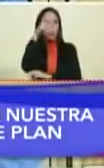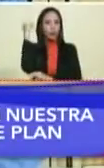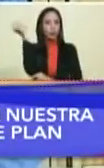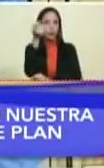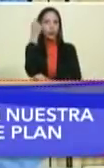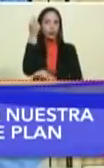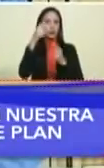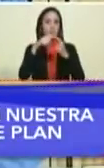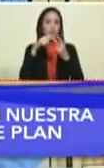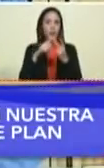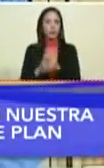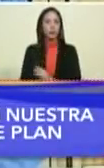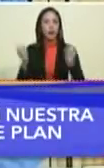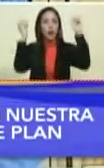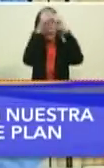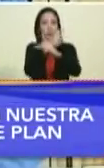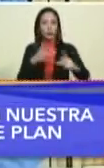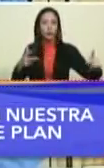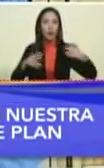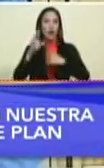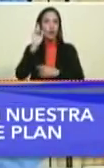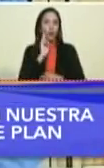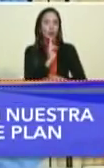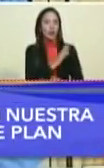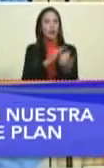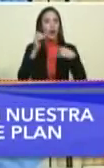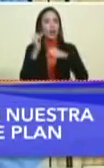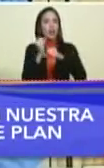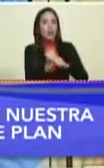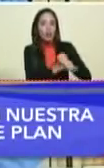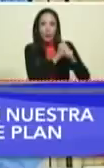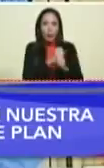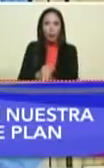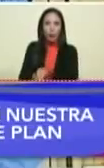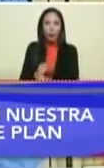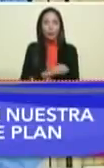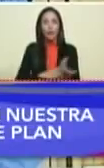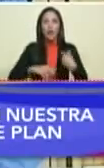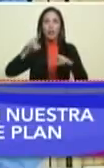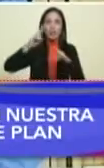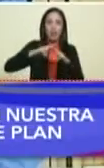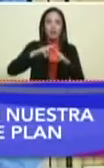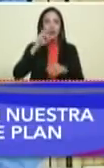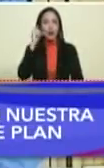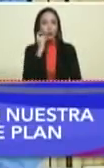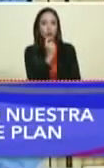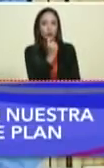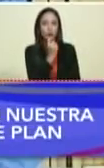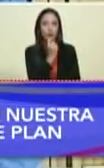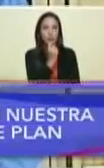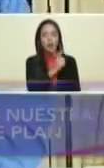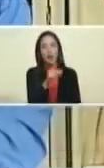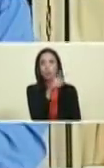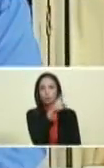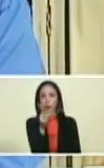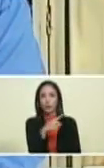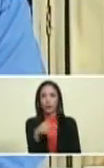Apure, Bolívar, Delta Macuro, Falcón, Táchira, Sucre y